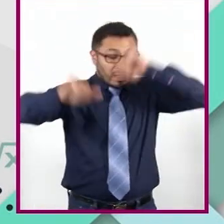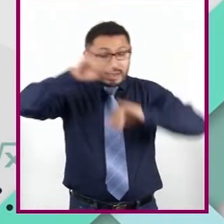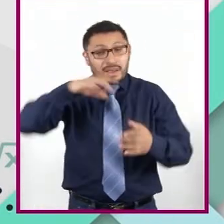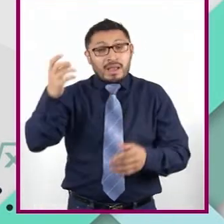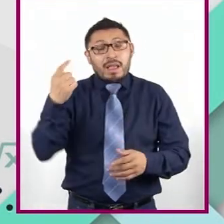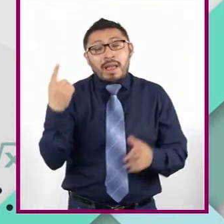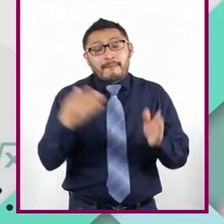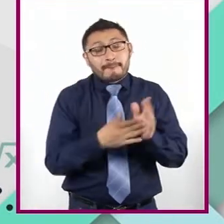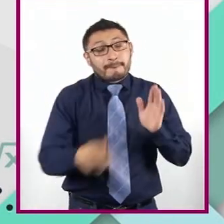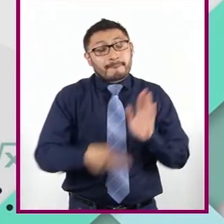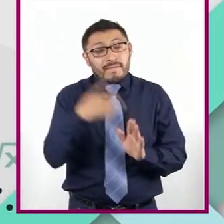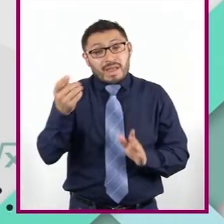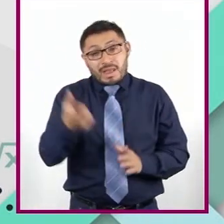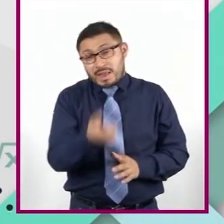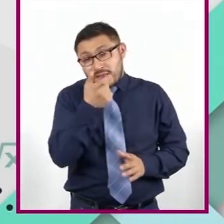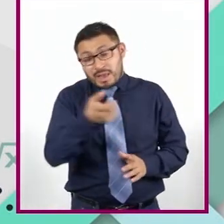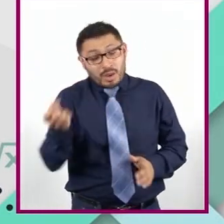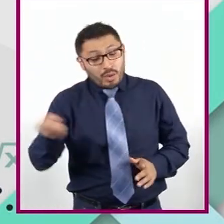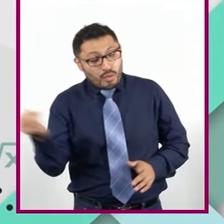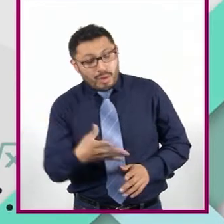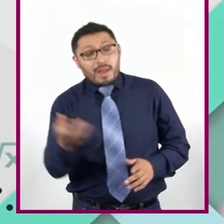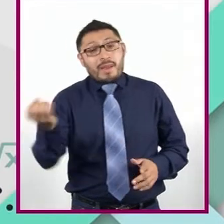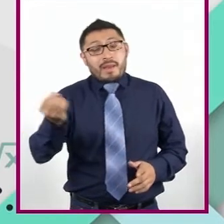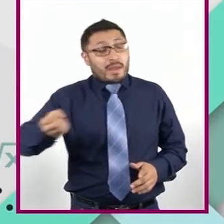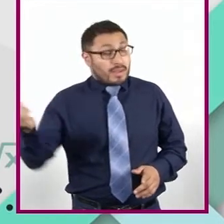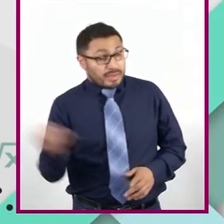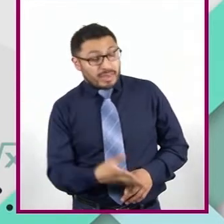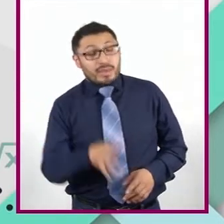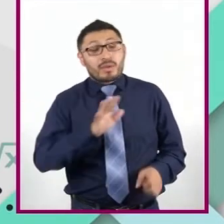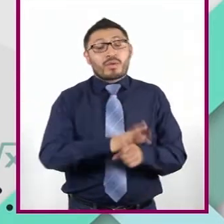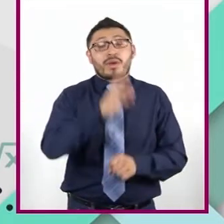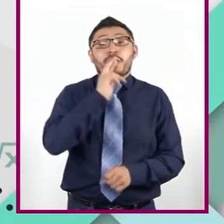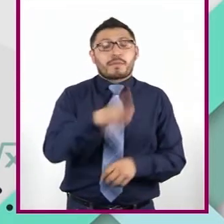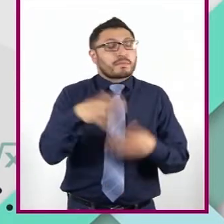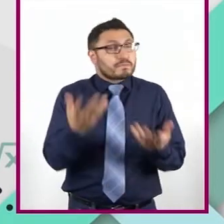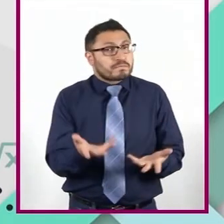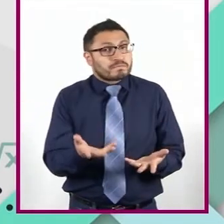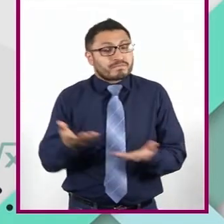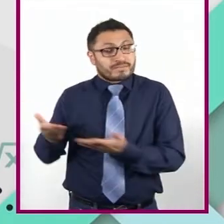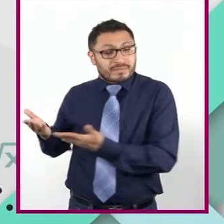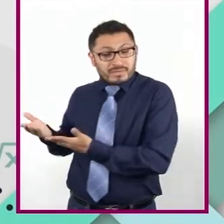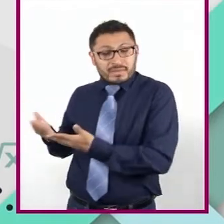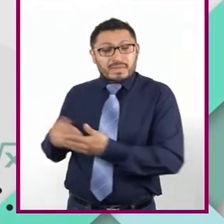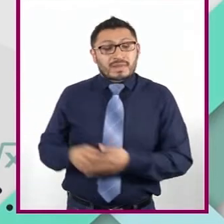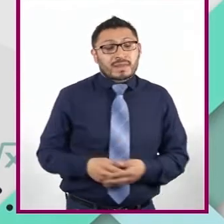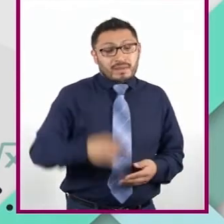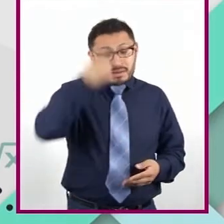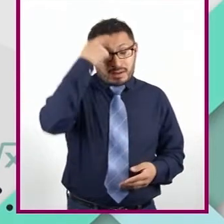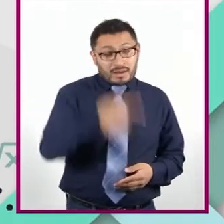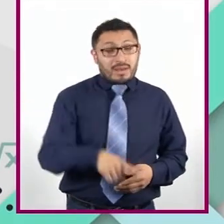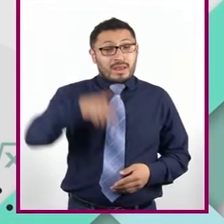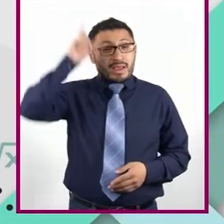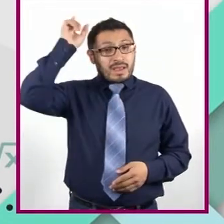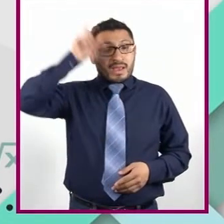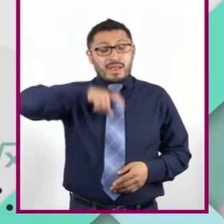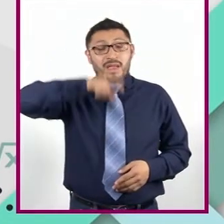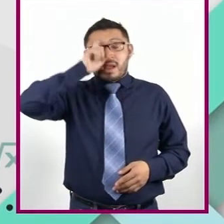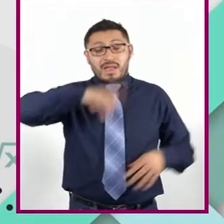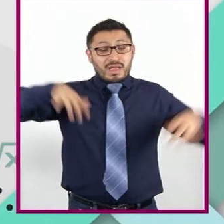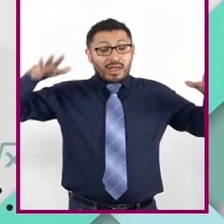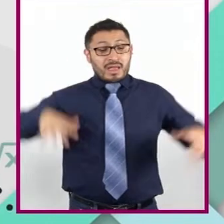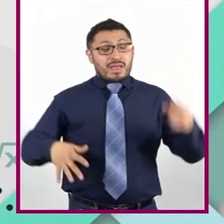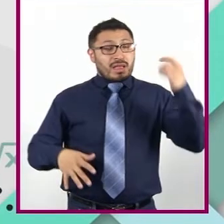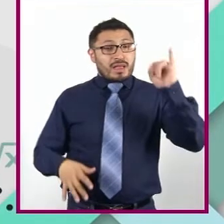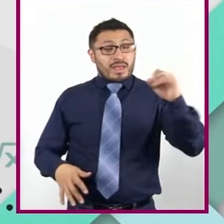una moneda y un dado, los resultados obtenidos fueron los siguientes. Para águila y 1 se